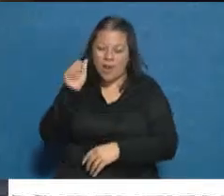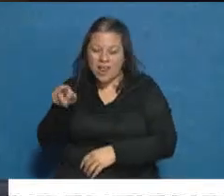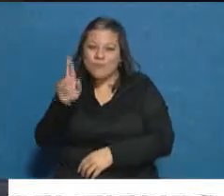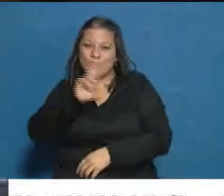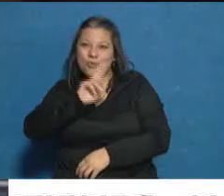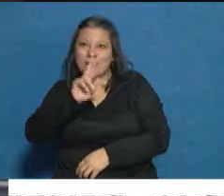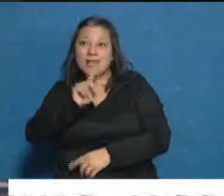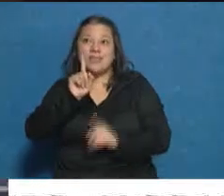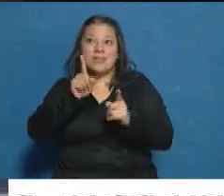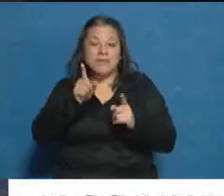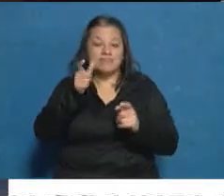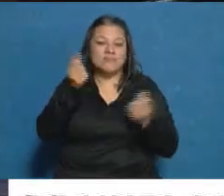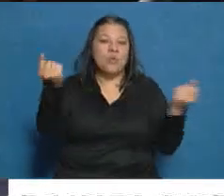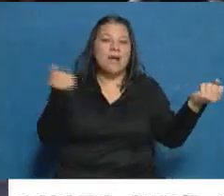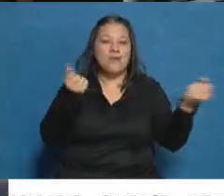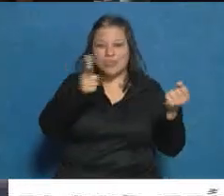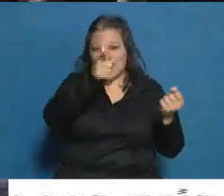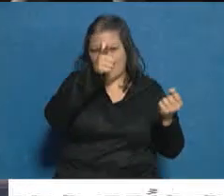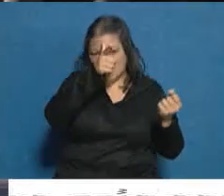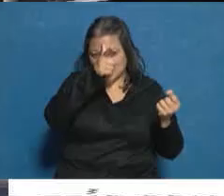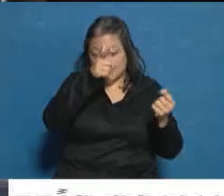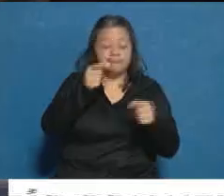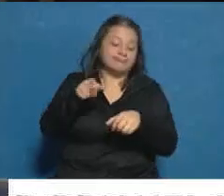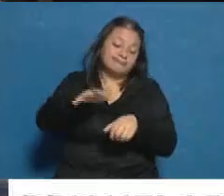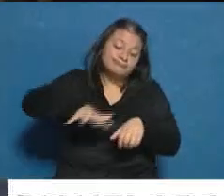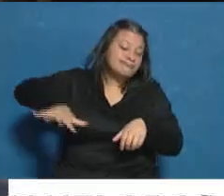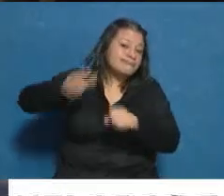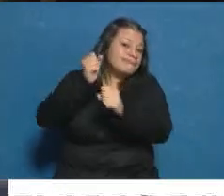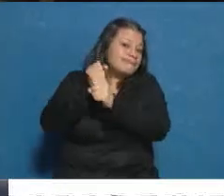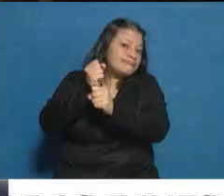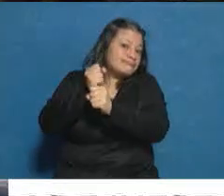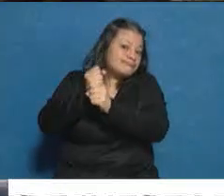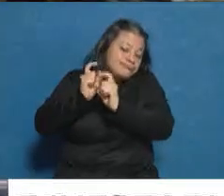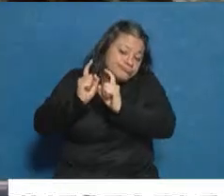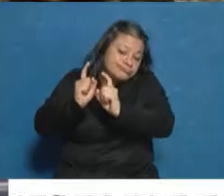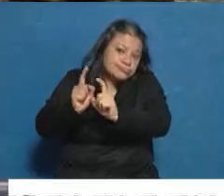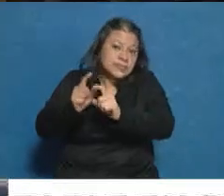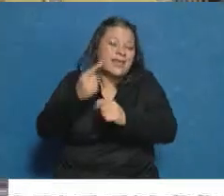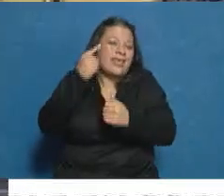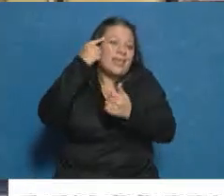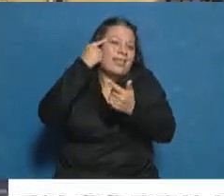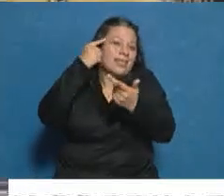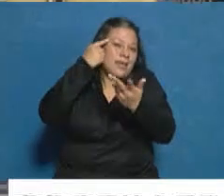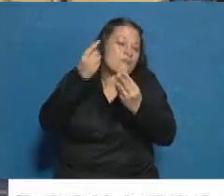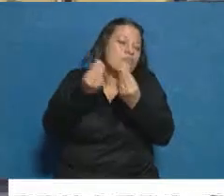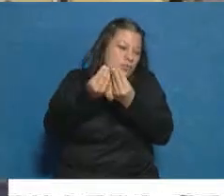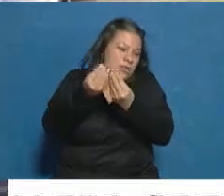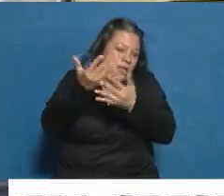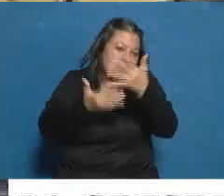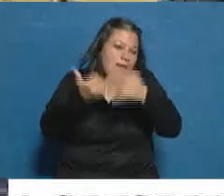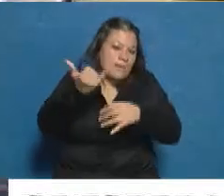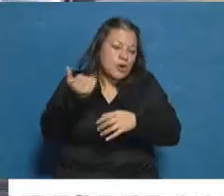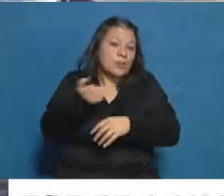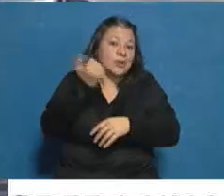también el camión de la policía, bueno, que siguen trabajando en el lugar, ¿no? Son muchas las hipótesis, Laura, pero lo importante de esto